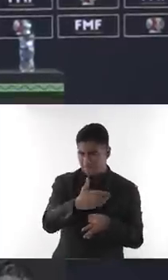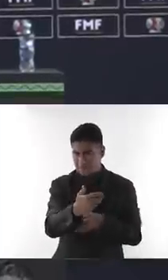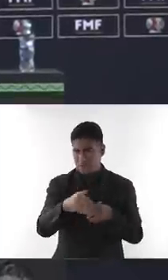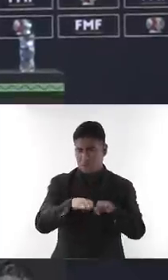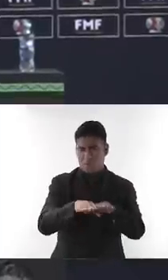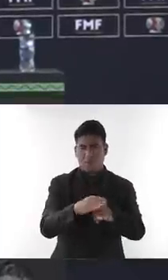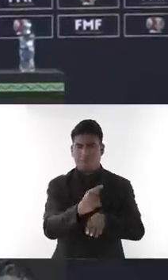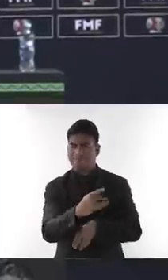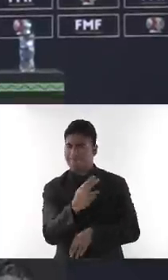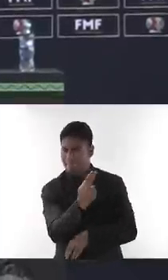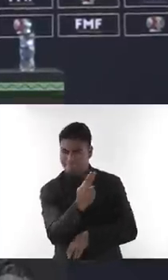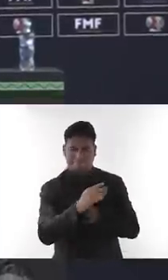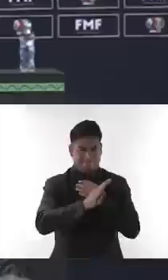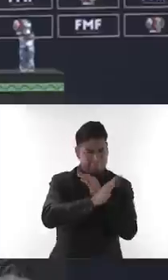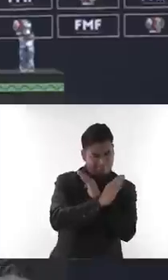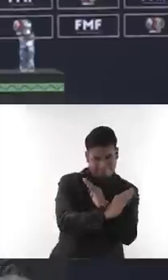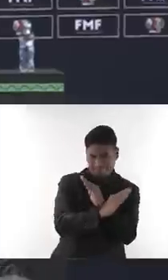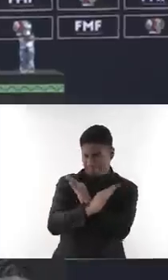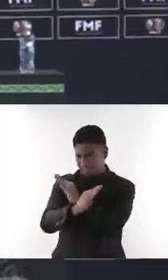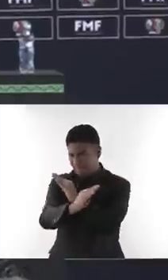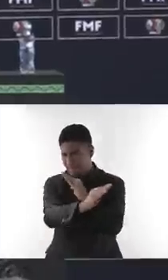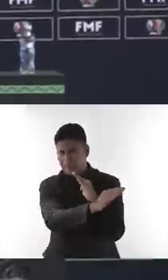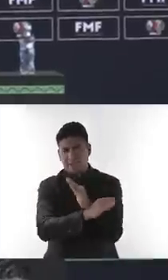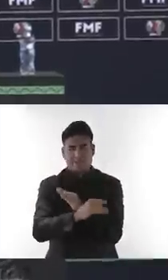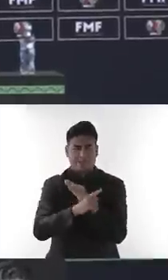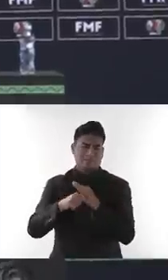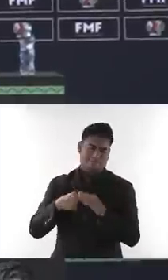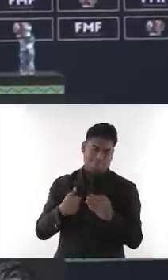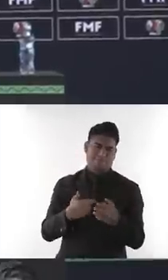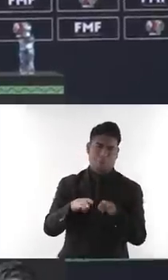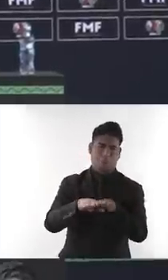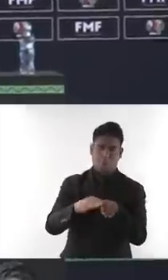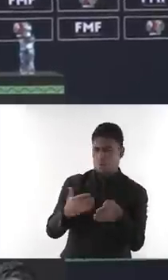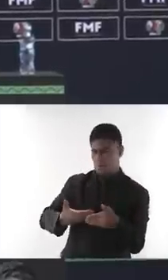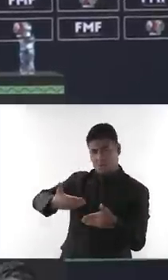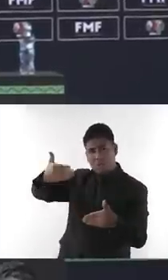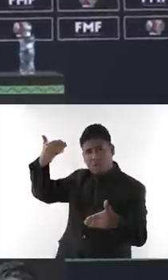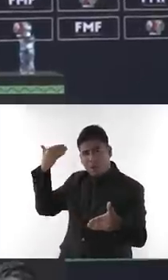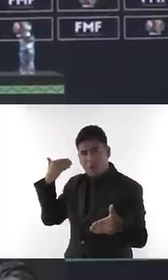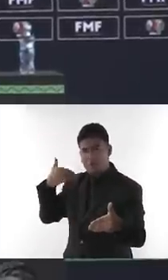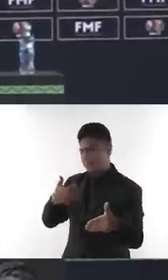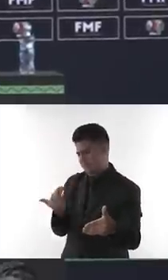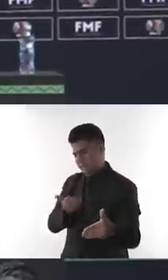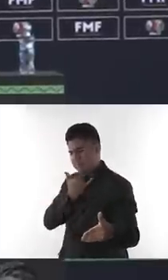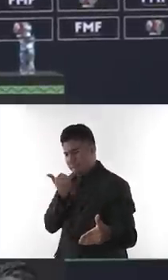los fracasos que se dieron deportivamente hablando en el pasado, será anual, será